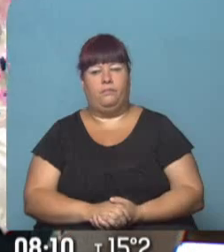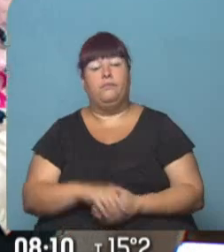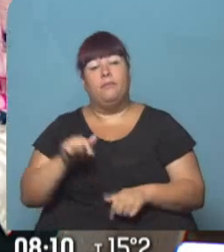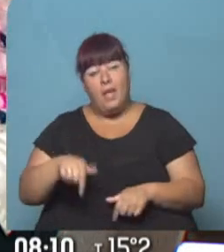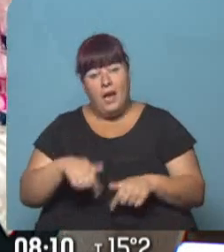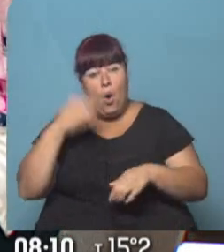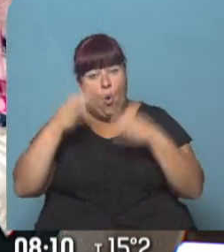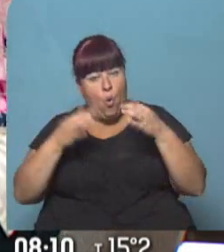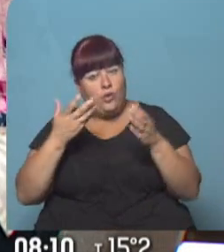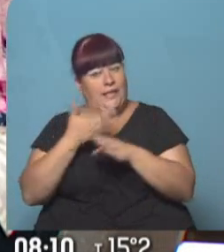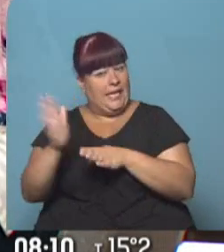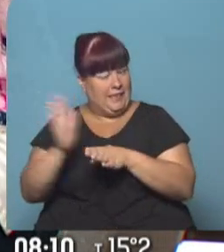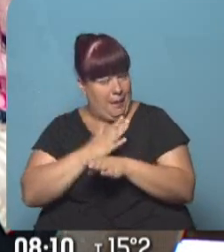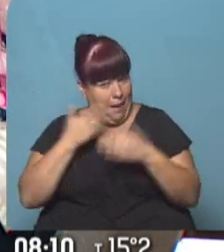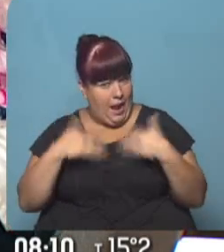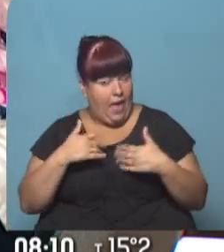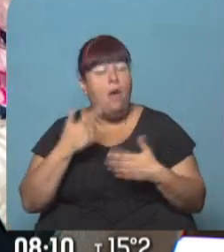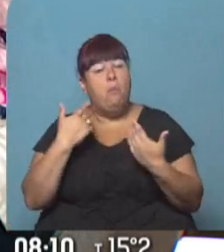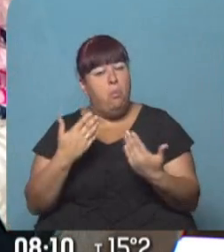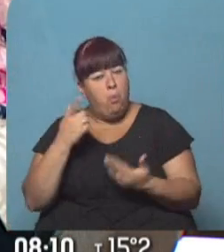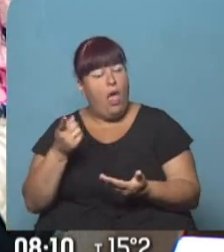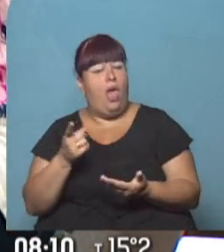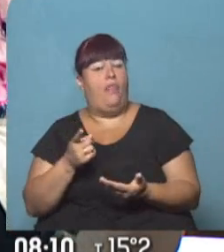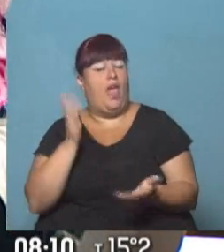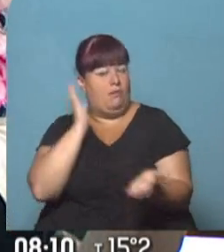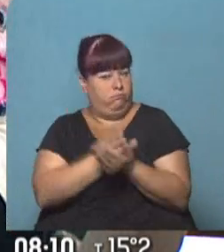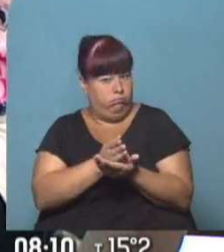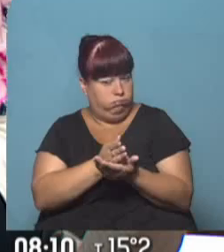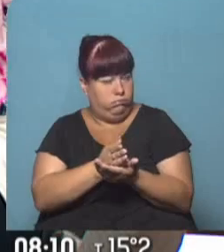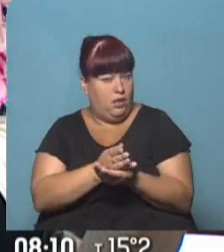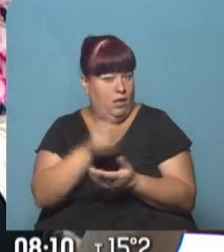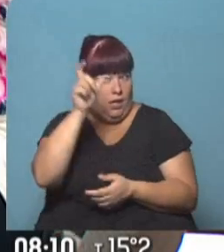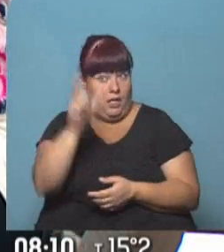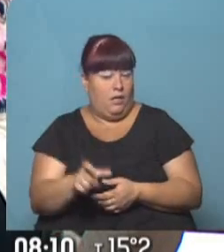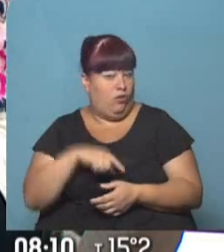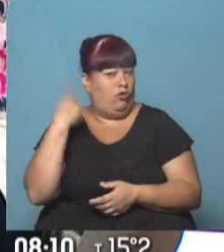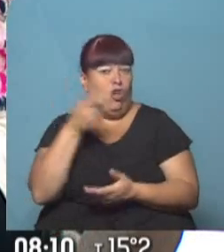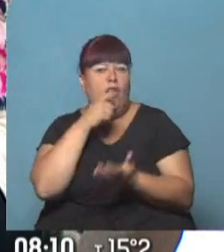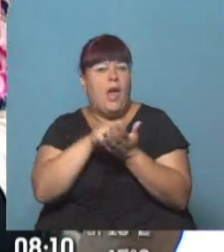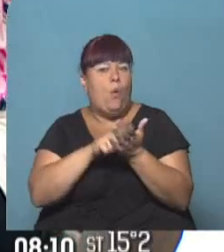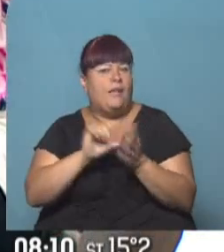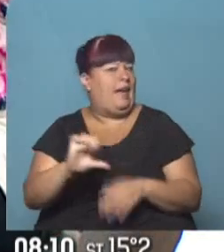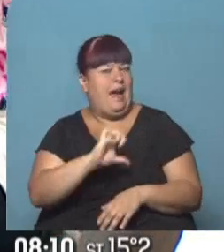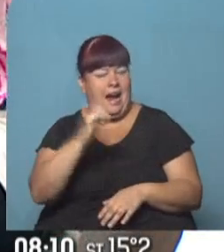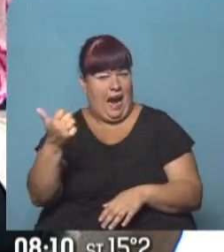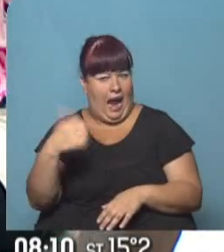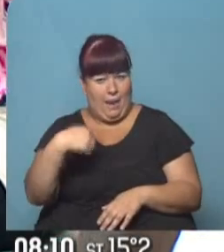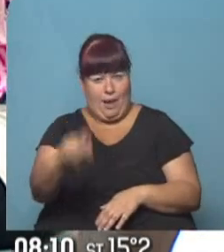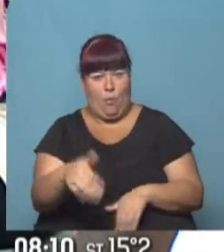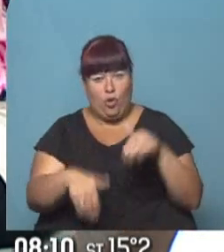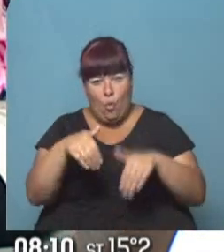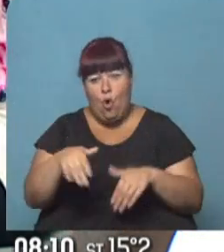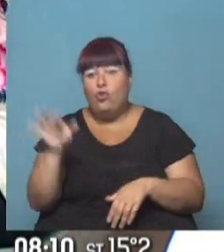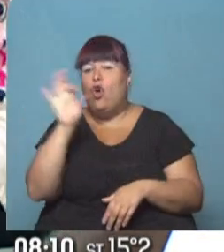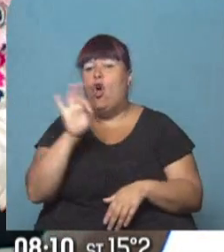y estamos frente a una justicia tan independiente que se permite condenar a quien todas las encuestas dan como el ganador en las próximas elecciones, o estamos